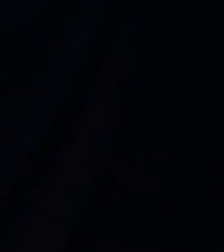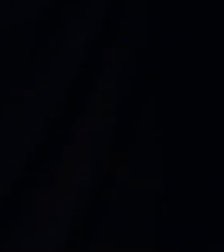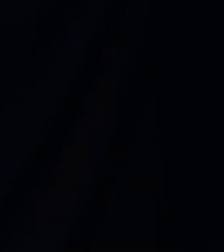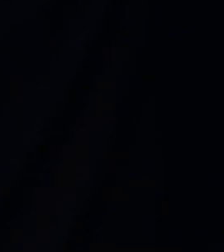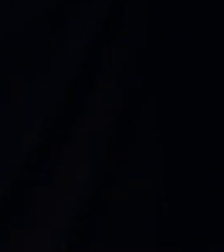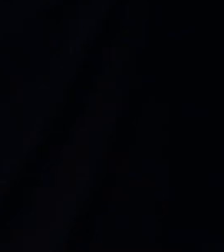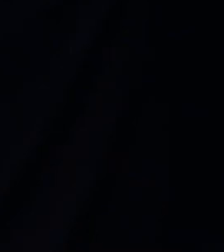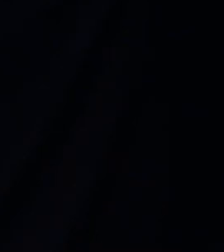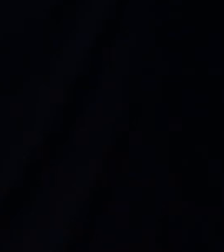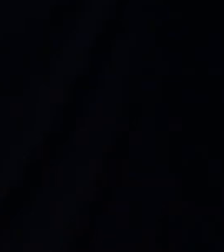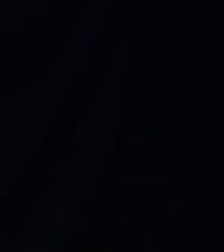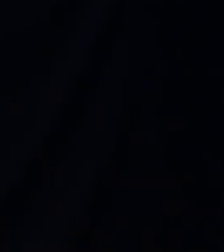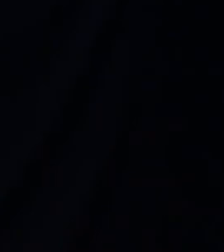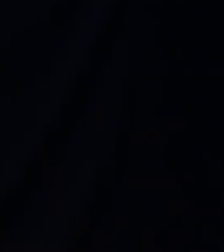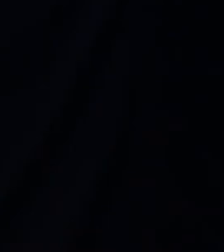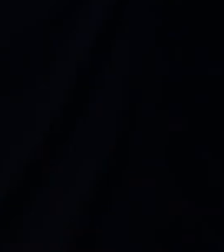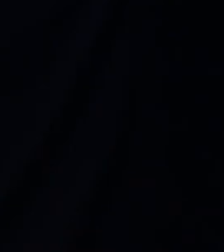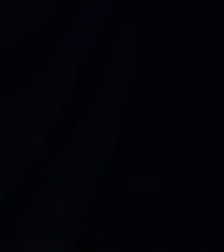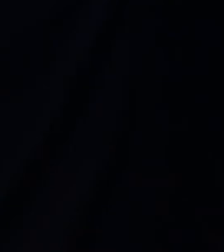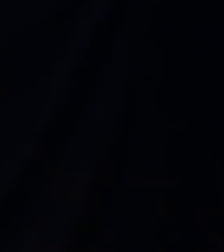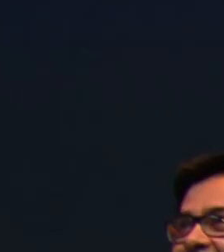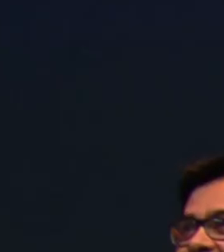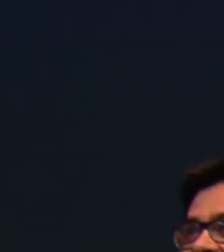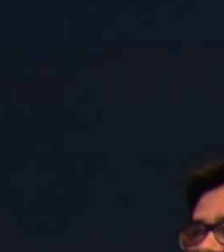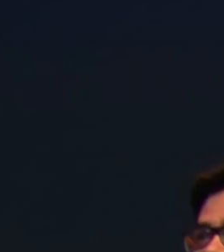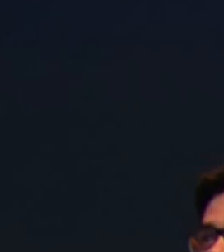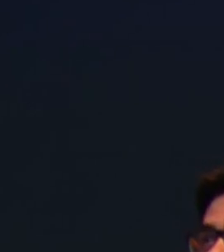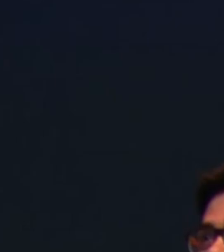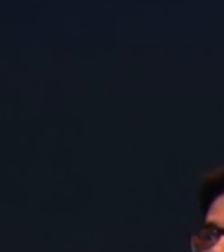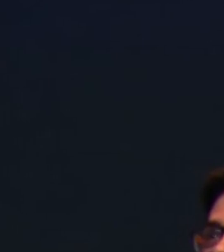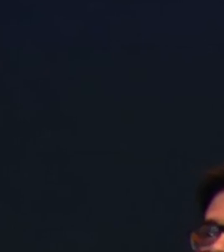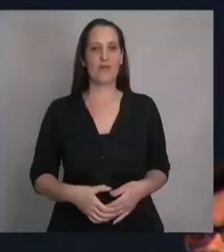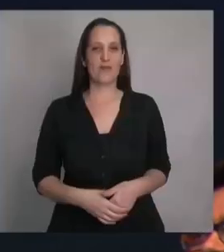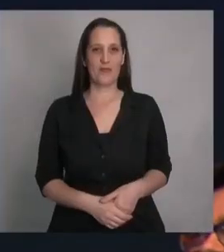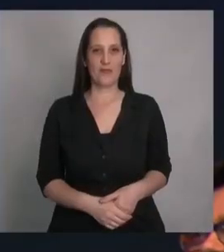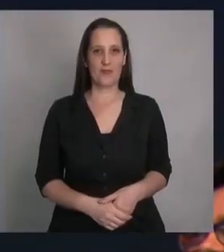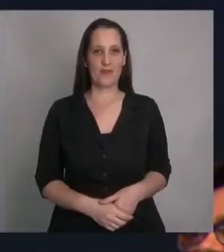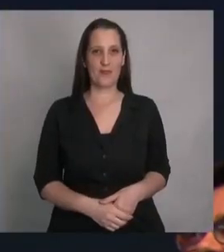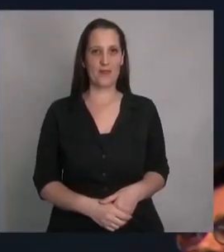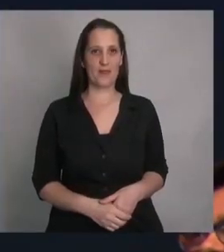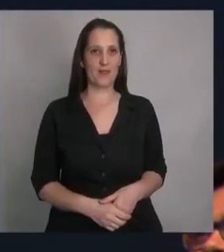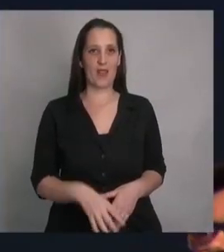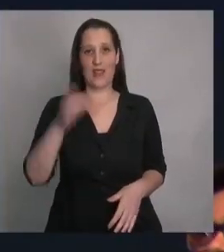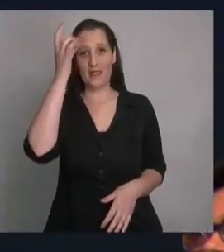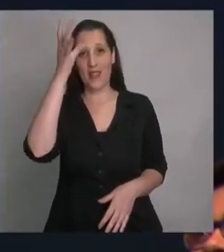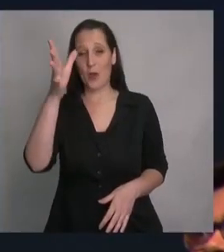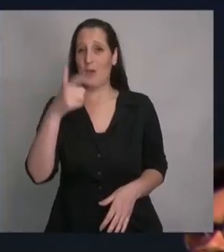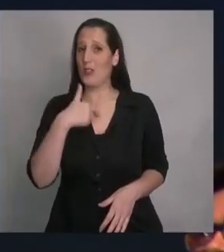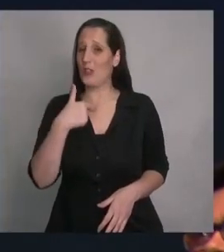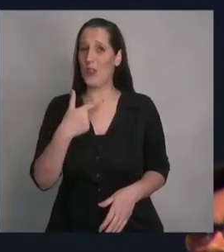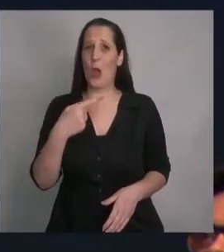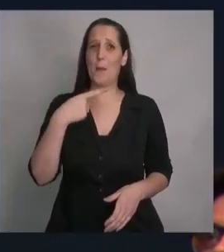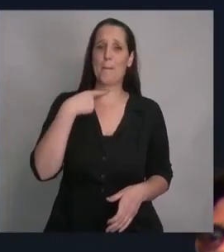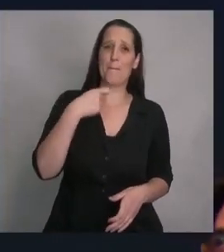Lindbergh Farías. Perdón, me importo y me importo a madre. Yo quería aquí